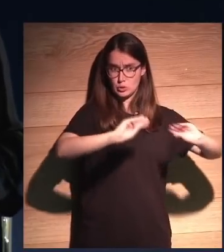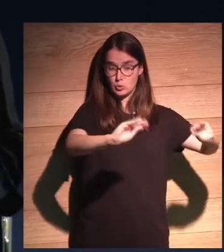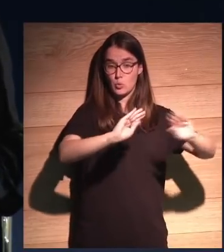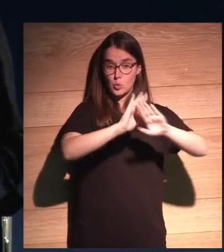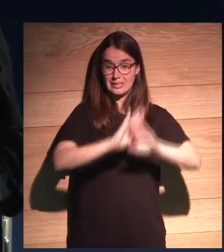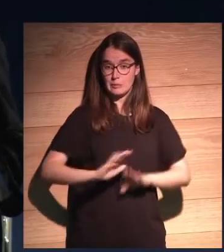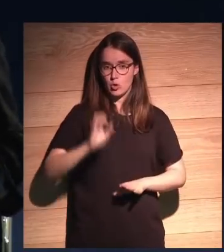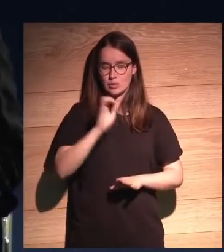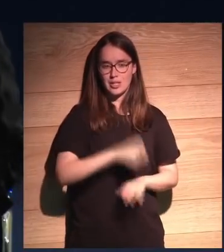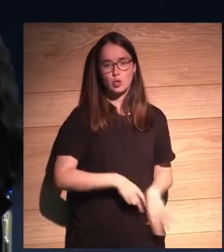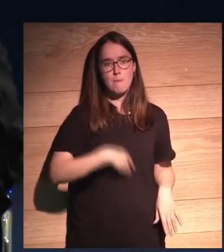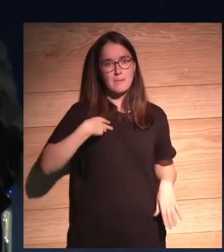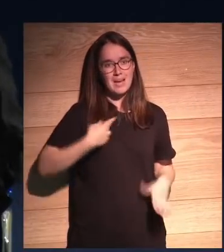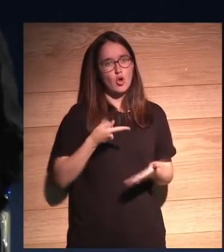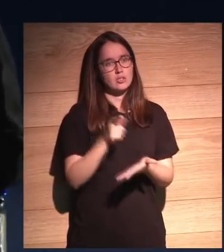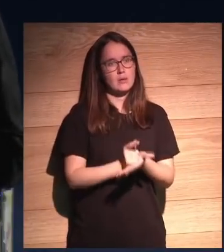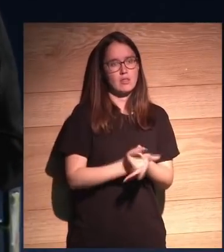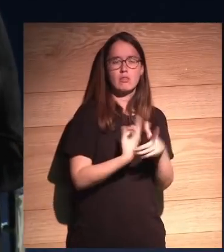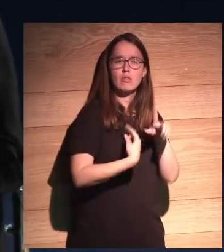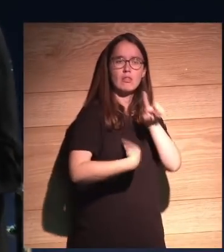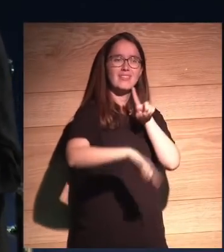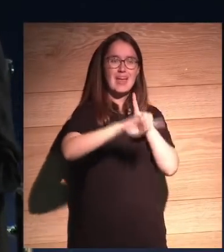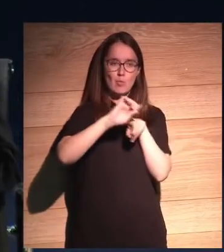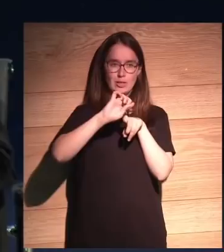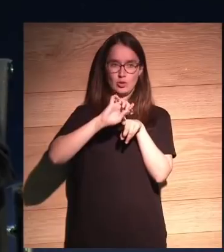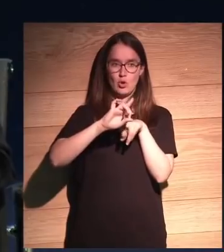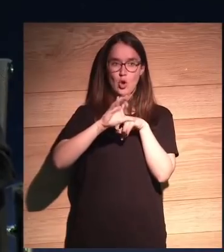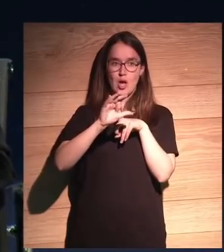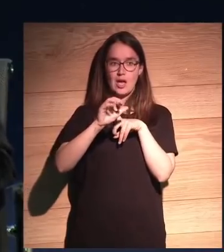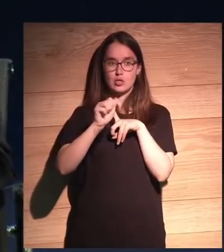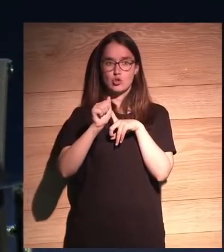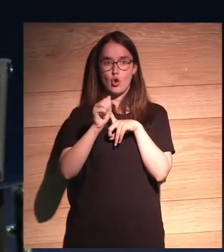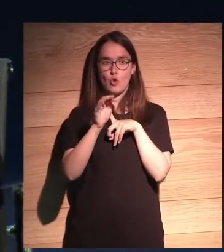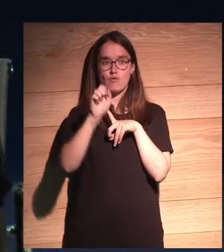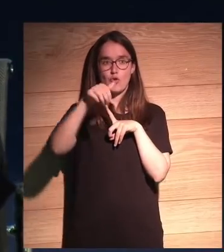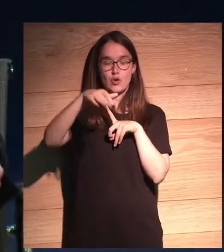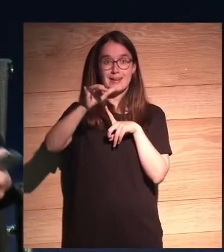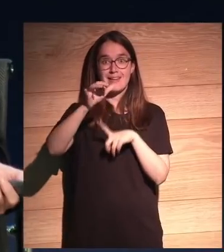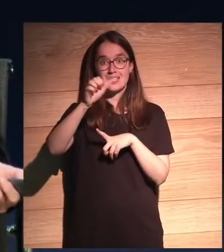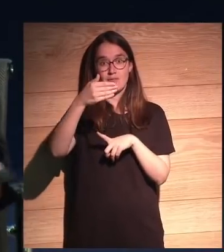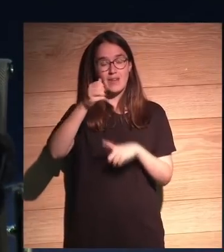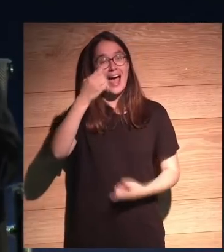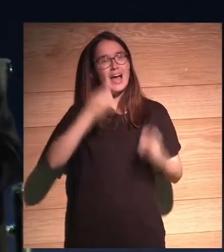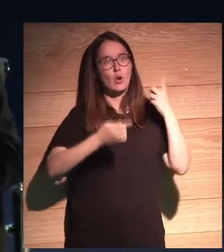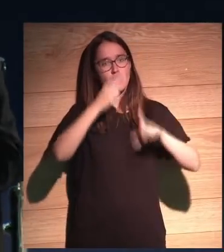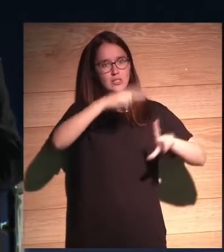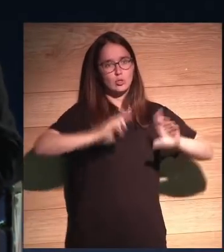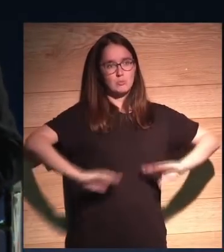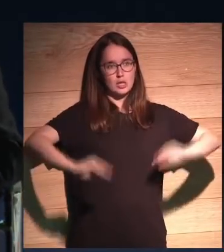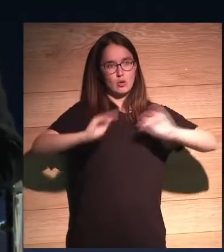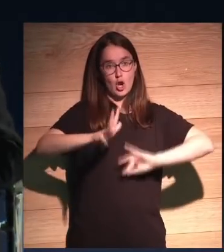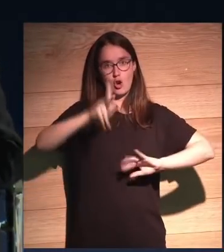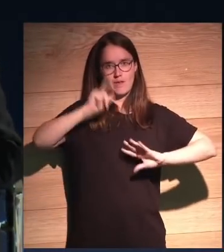el Prado le ha devuelto a Sofonisba algunas de sus obras